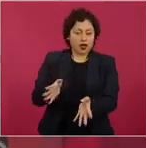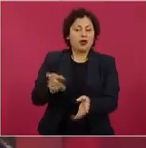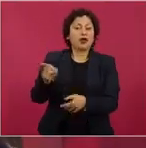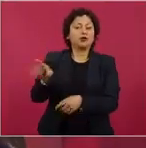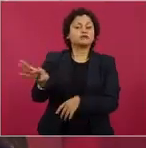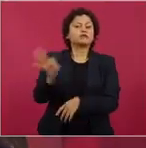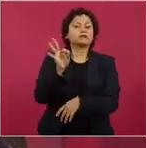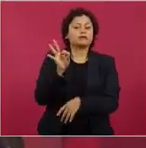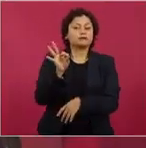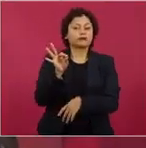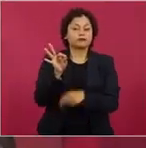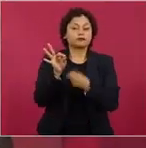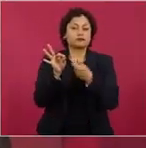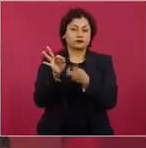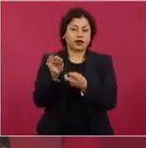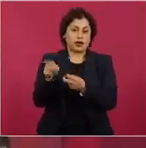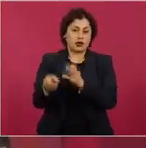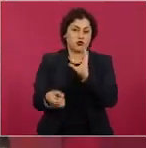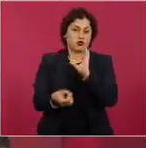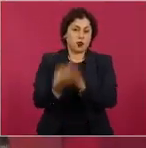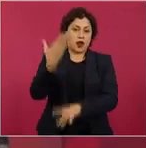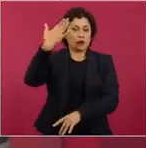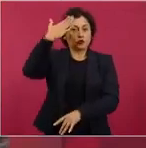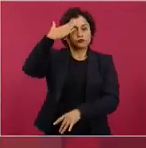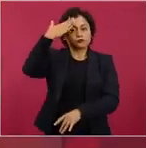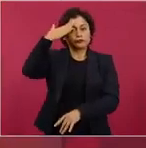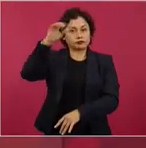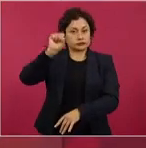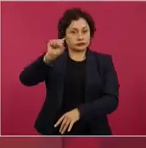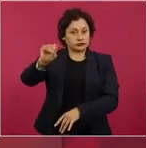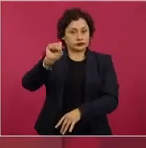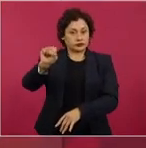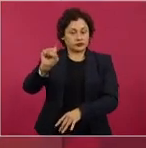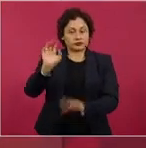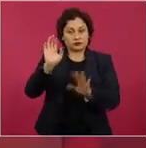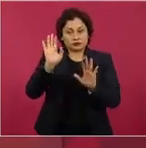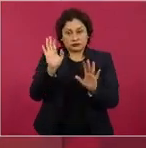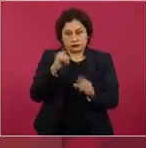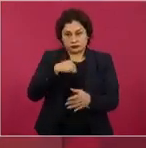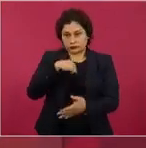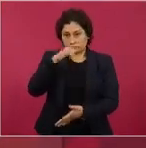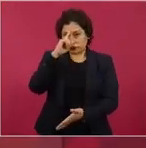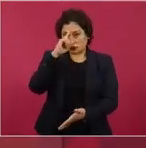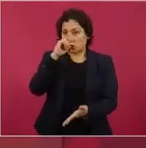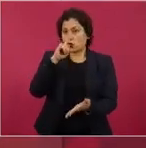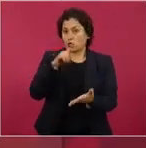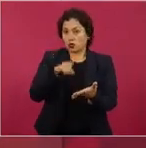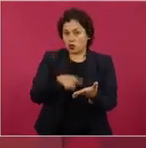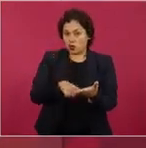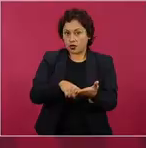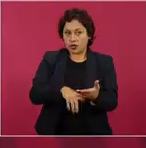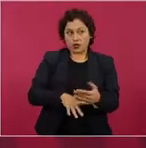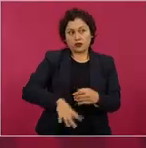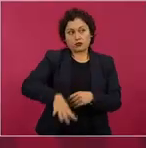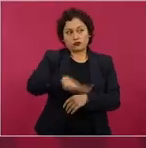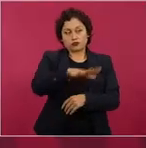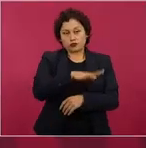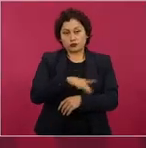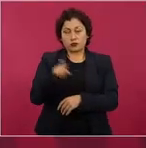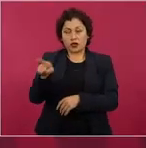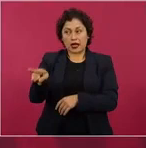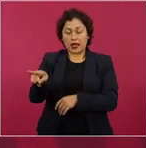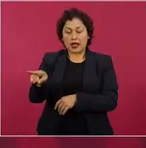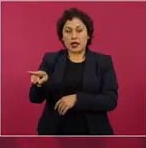yo creo que debe de recibirlo el director de Pemex,